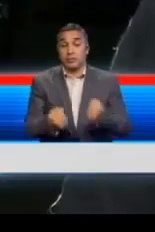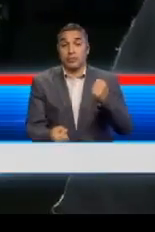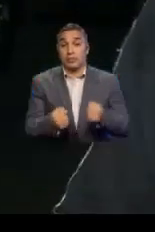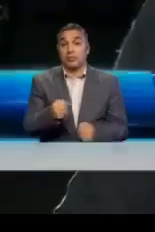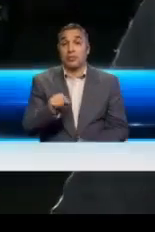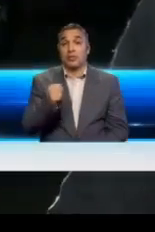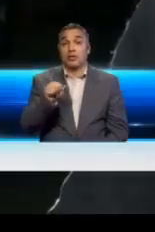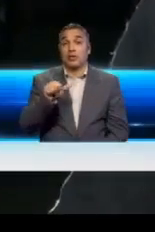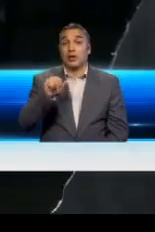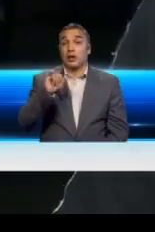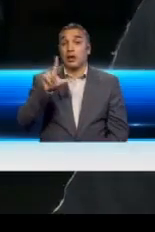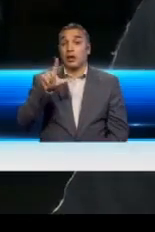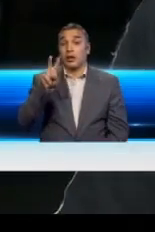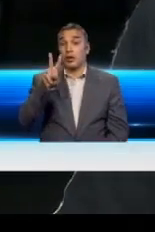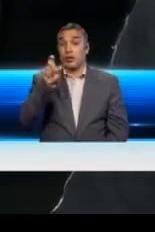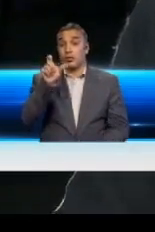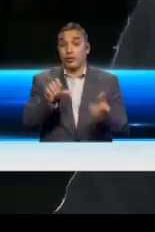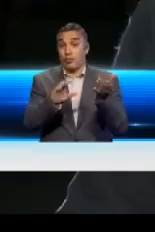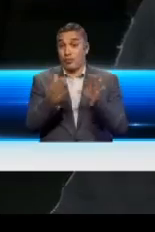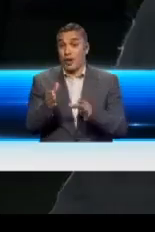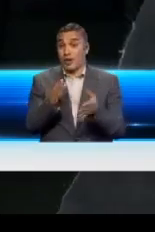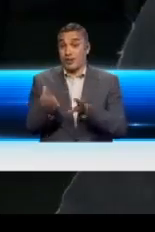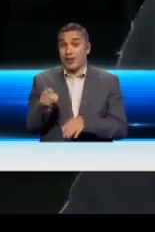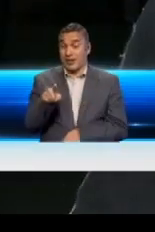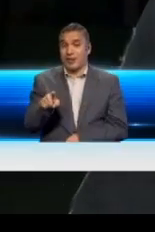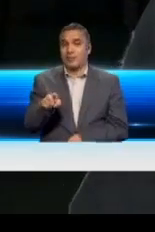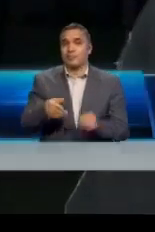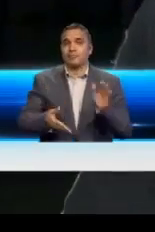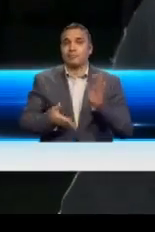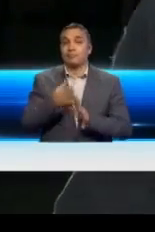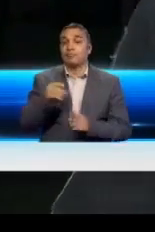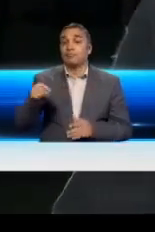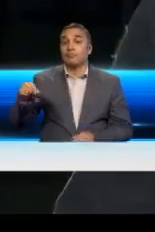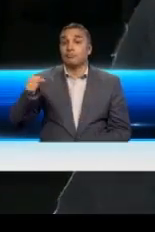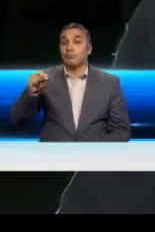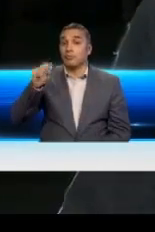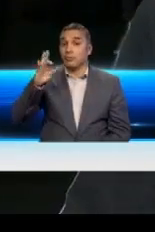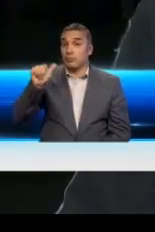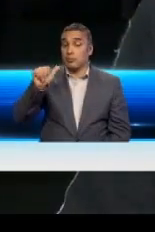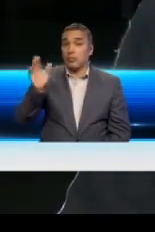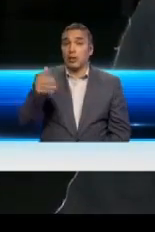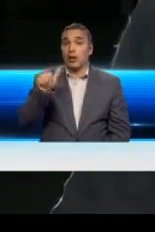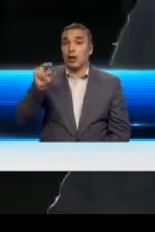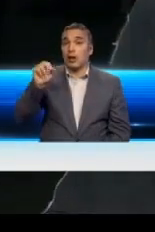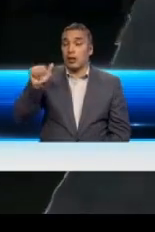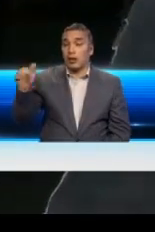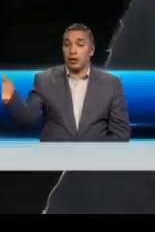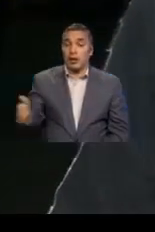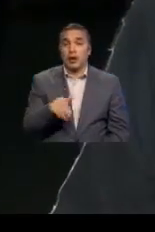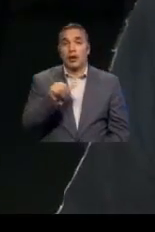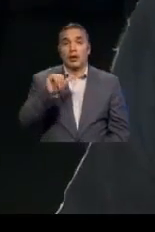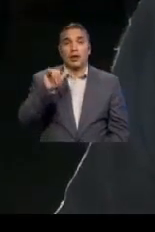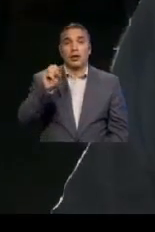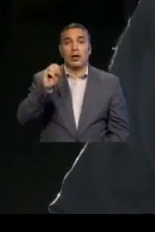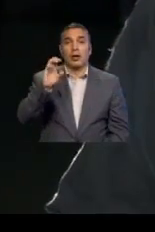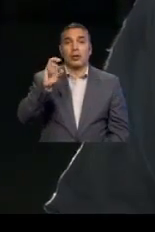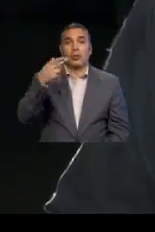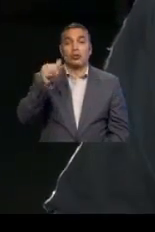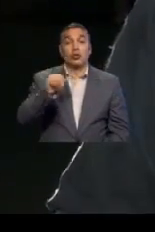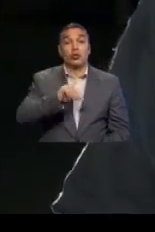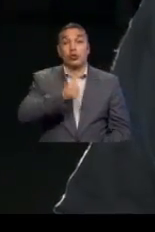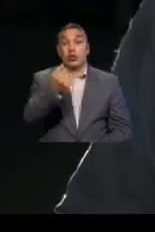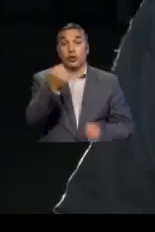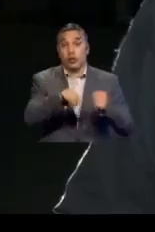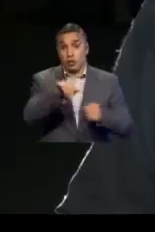Sahil, donde se trasladaban las dos personas lamentablemente fallecidas, circulaban en sentido Santana hacia Ayacucho, y el vehículo Toyota Land Cruiser